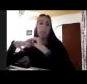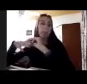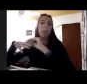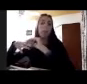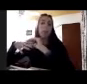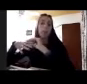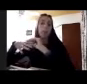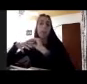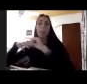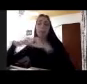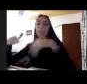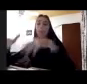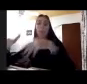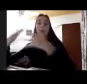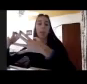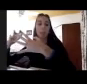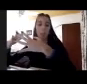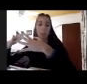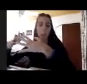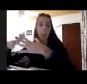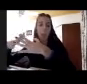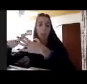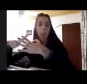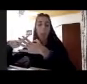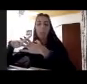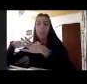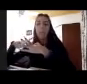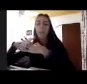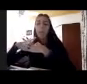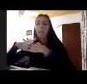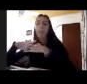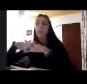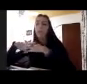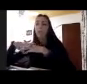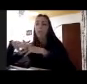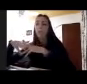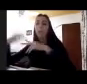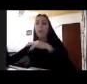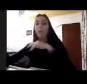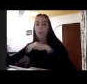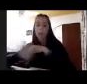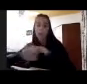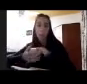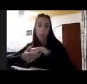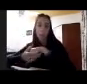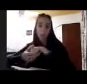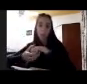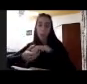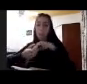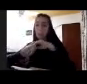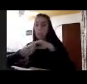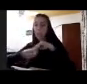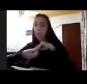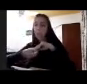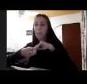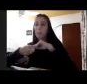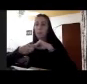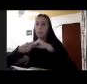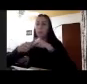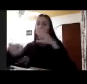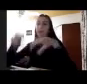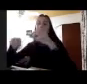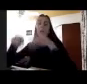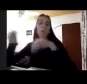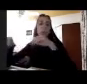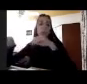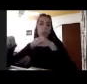este lema del espacio verde en la ciudad de La Plata, también estaba bueno incluirlo en el proyecto. Entonces también